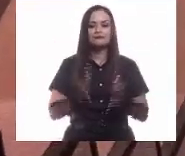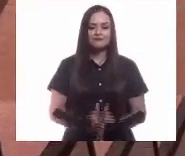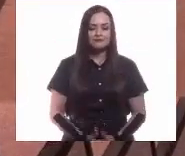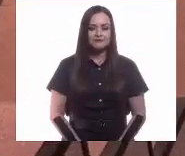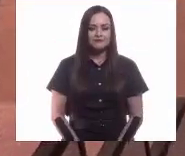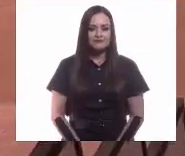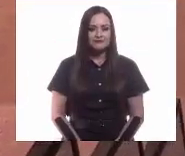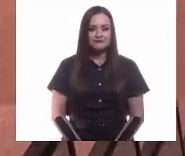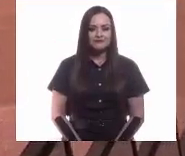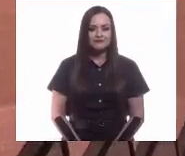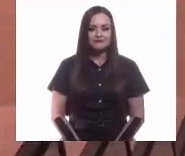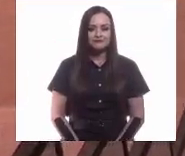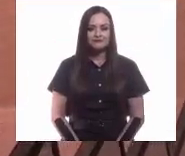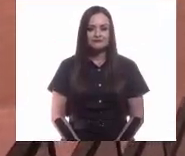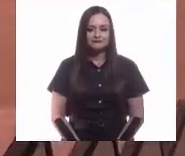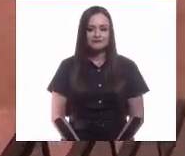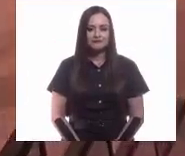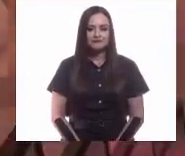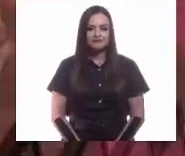Gracias.